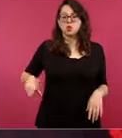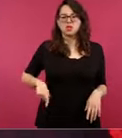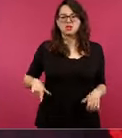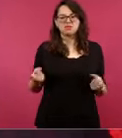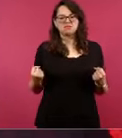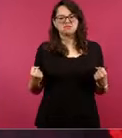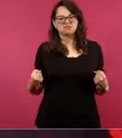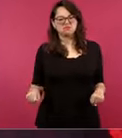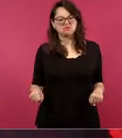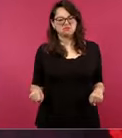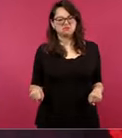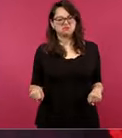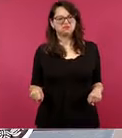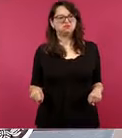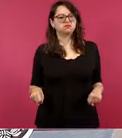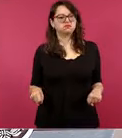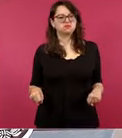autoritario,